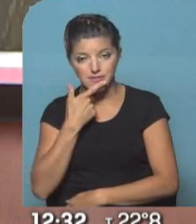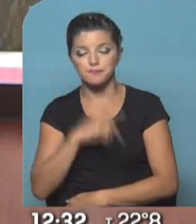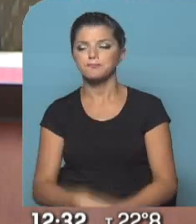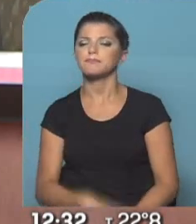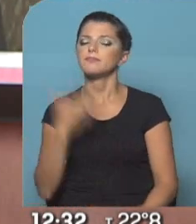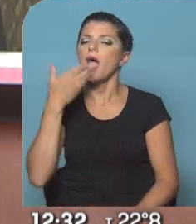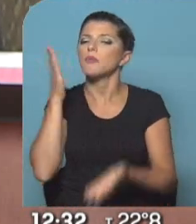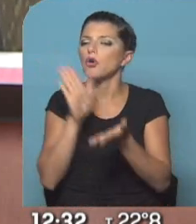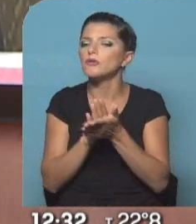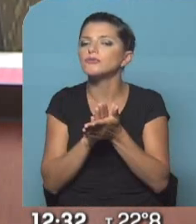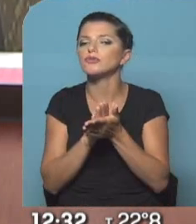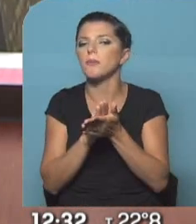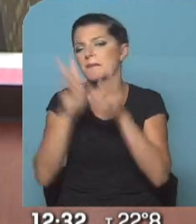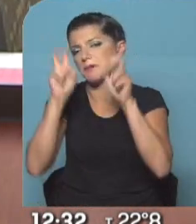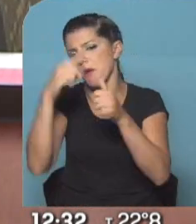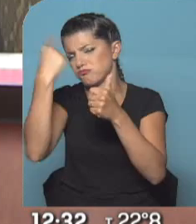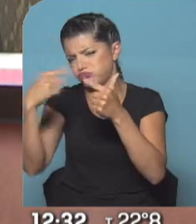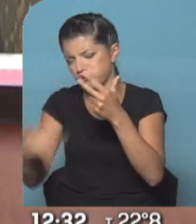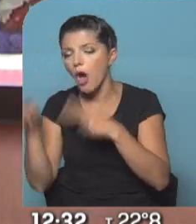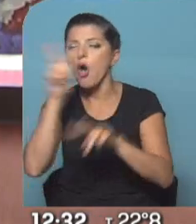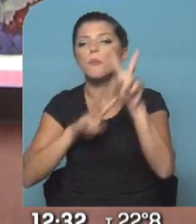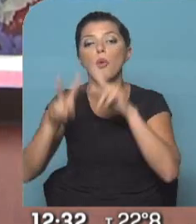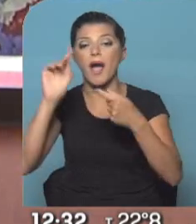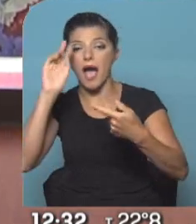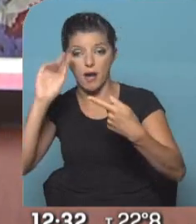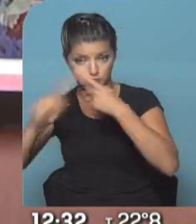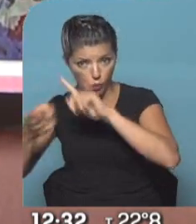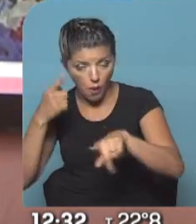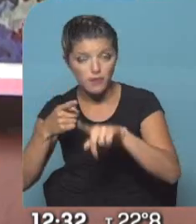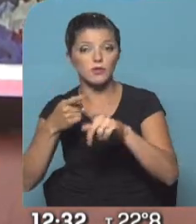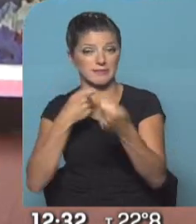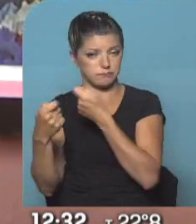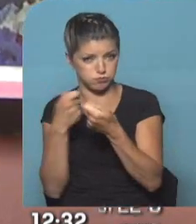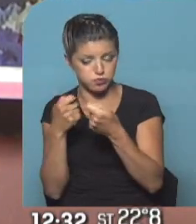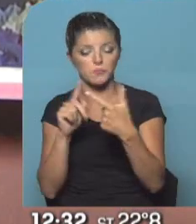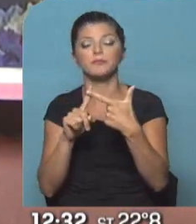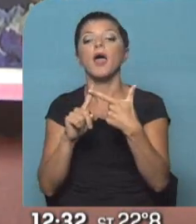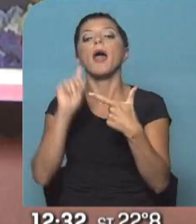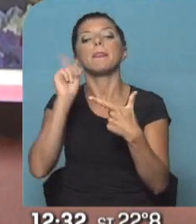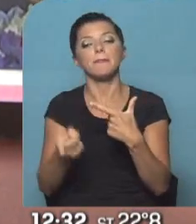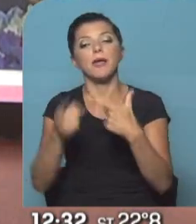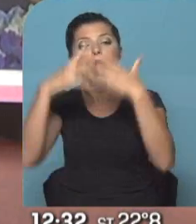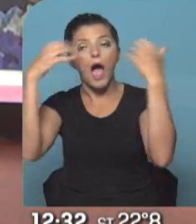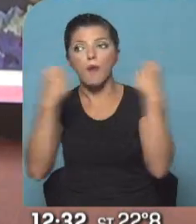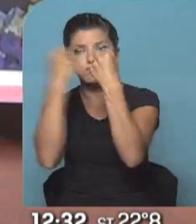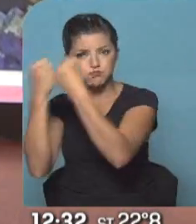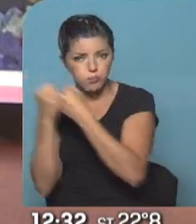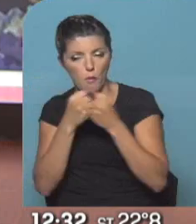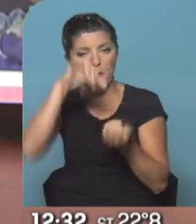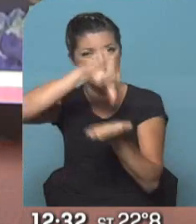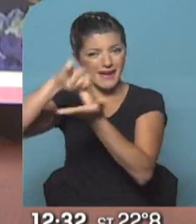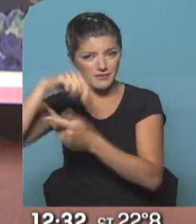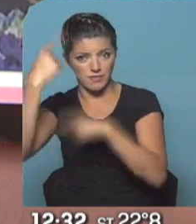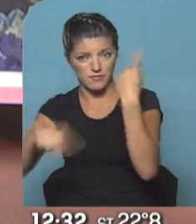acuerdos bilaterales a los cuales espera llegar, se avanzó en algunos de ellos, tratados multilaterales que fueron otra